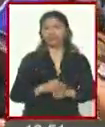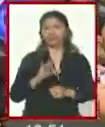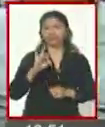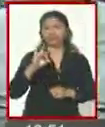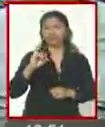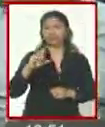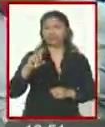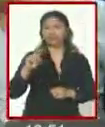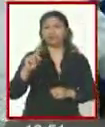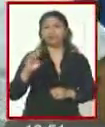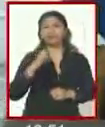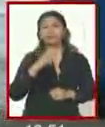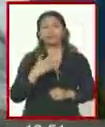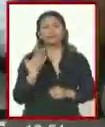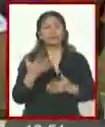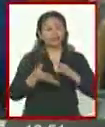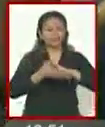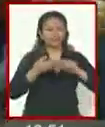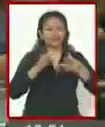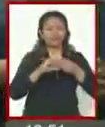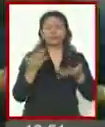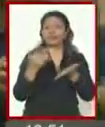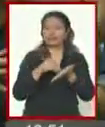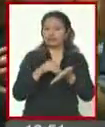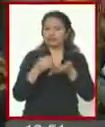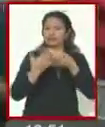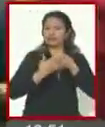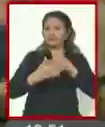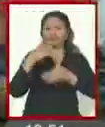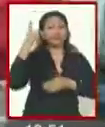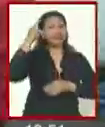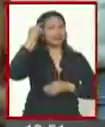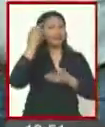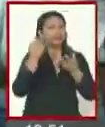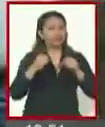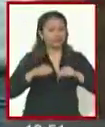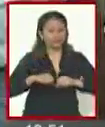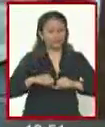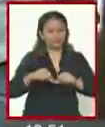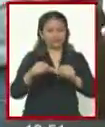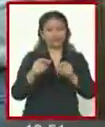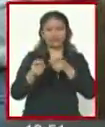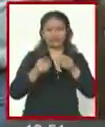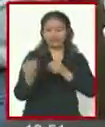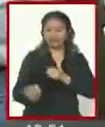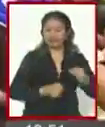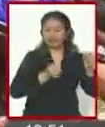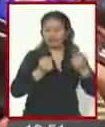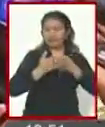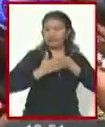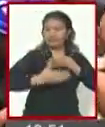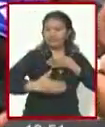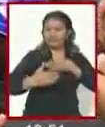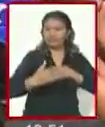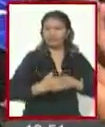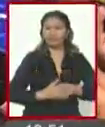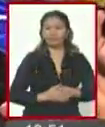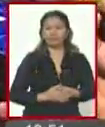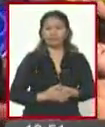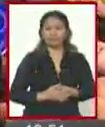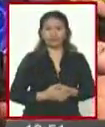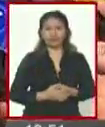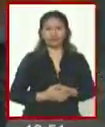Surco. Aquí la historia se quiere repetir y el gobierno quiere seguir administrando el poder a partir de